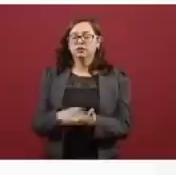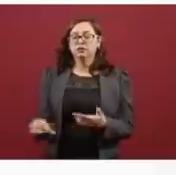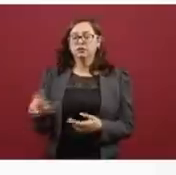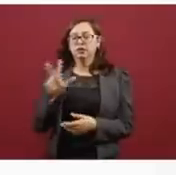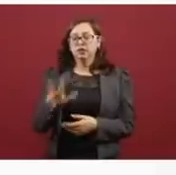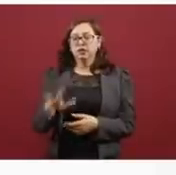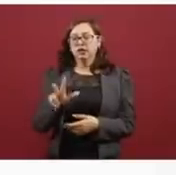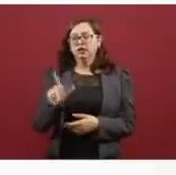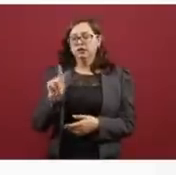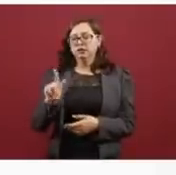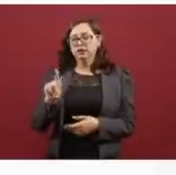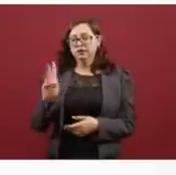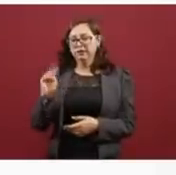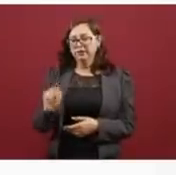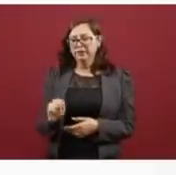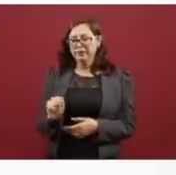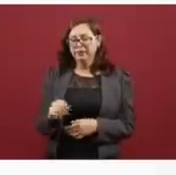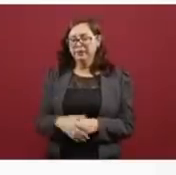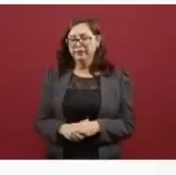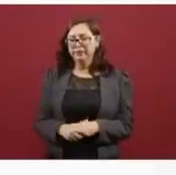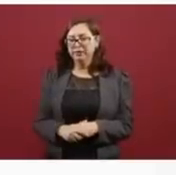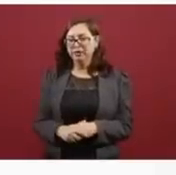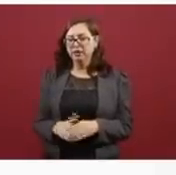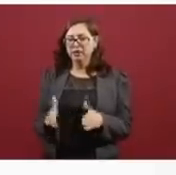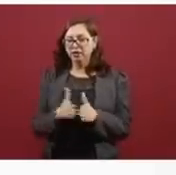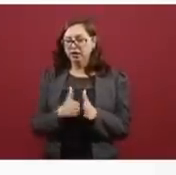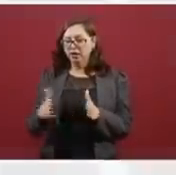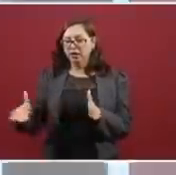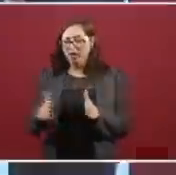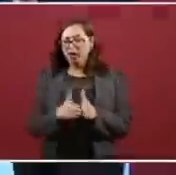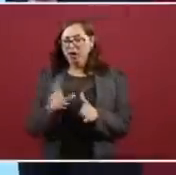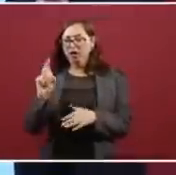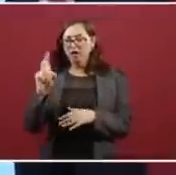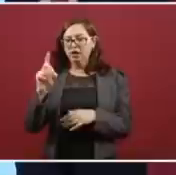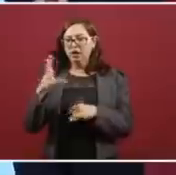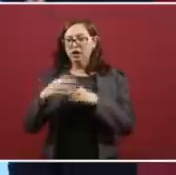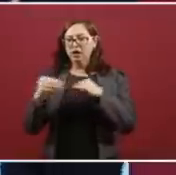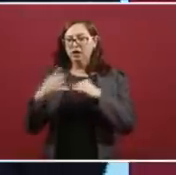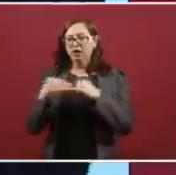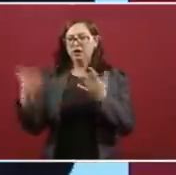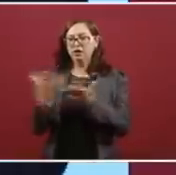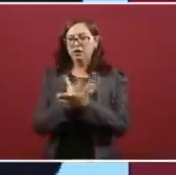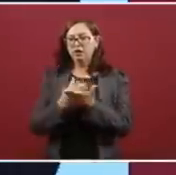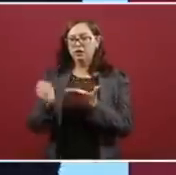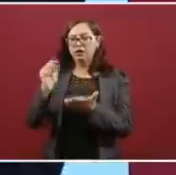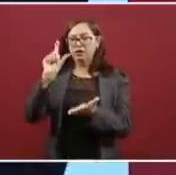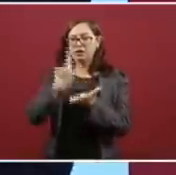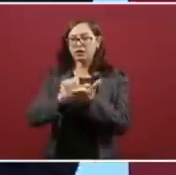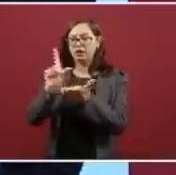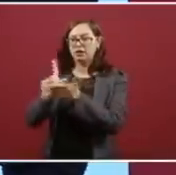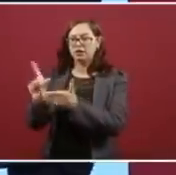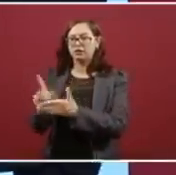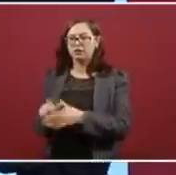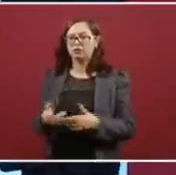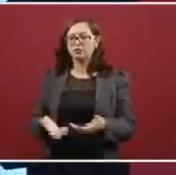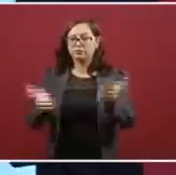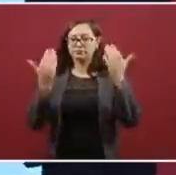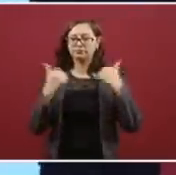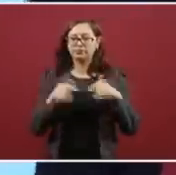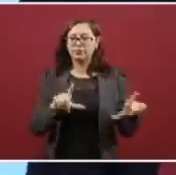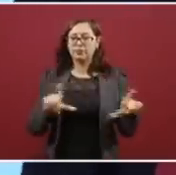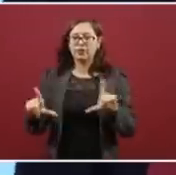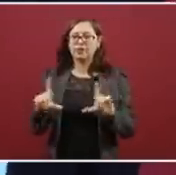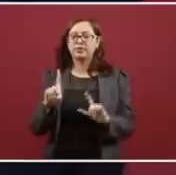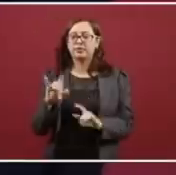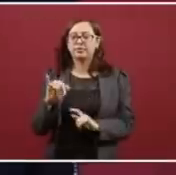18 pesos con 79 centavos tiene un margen de 30 centavos por por litro nos vamos al que sigue ahora si